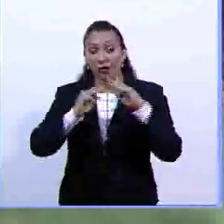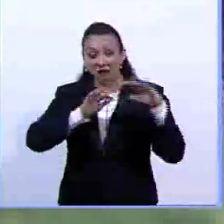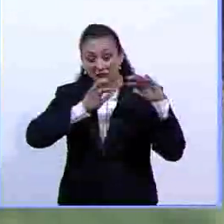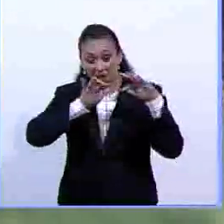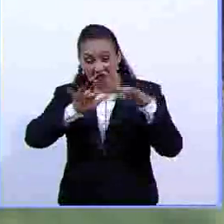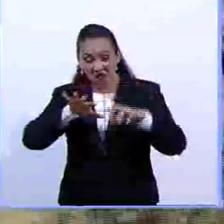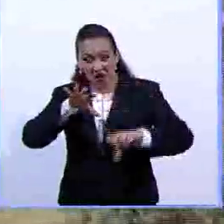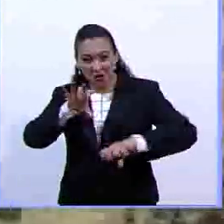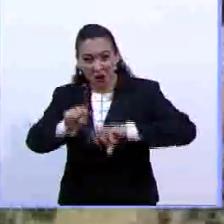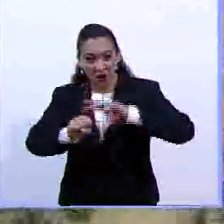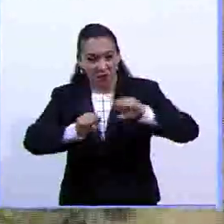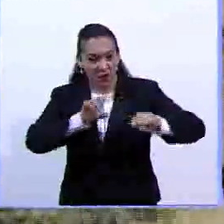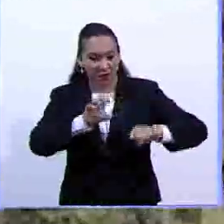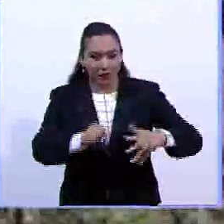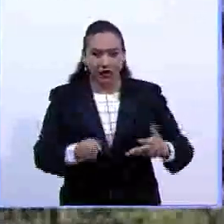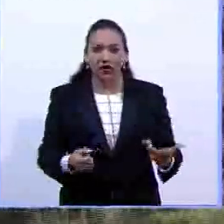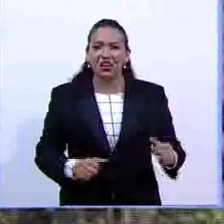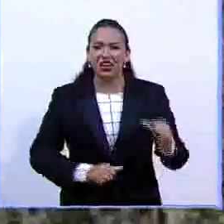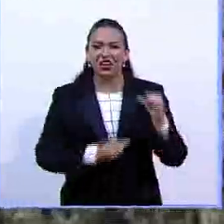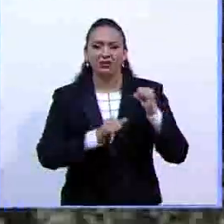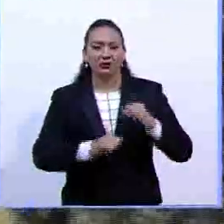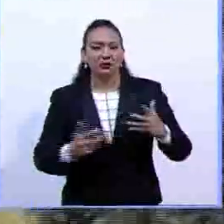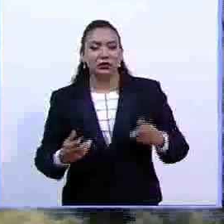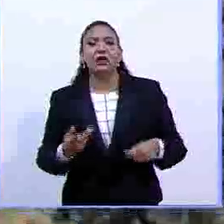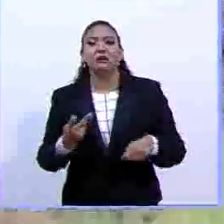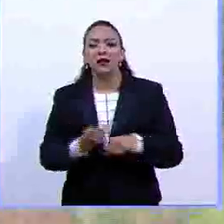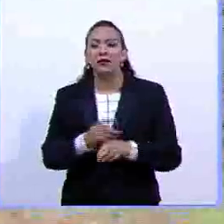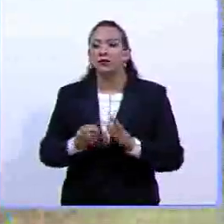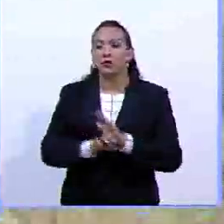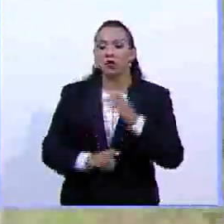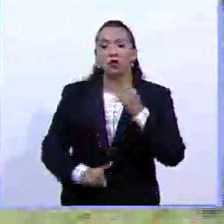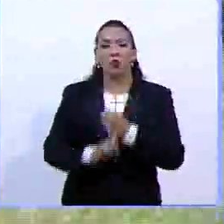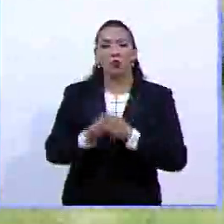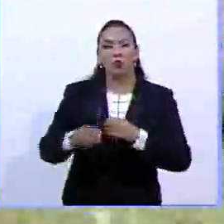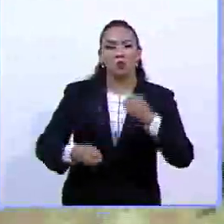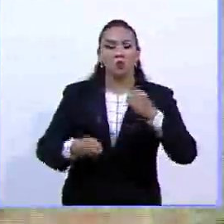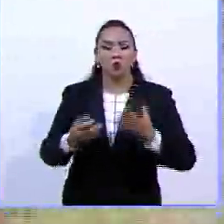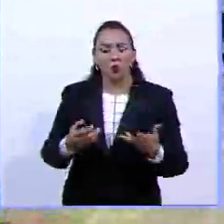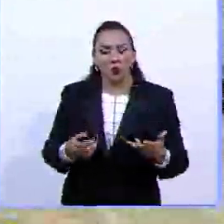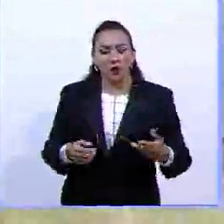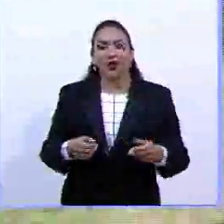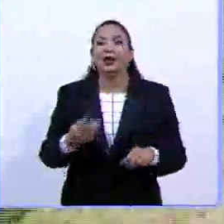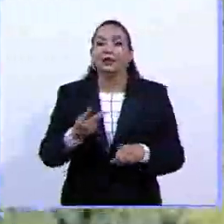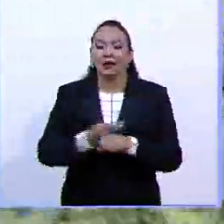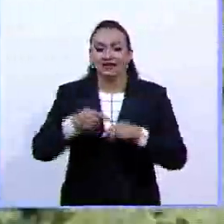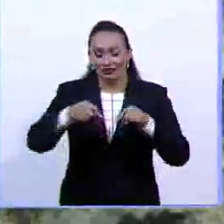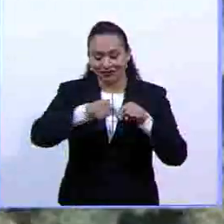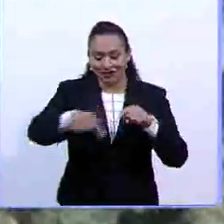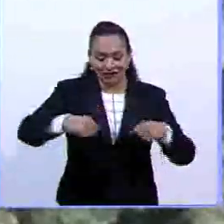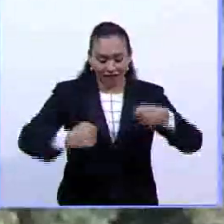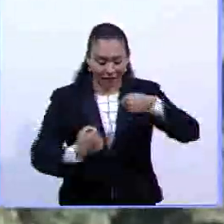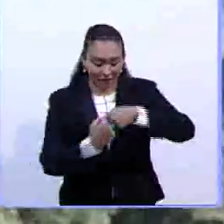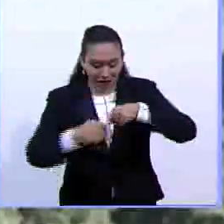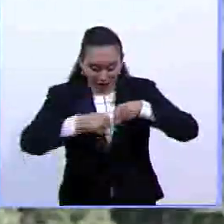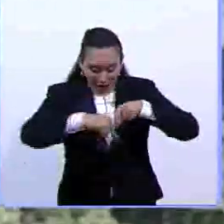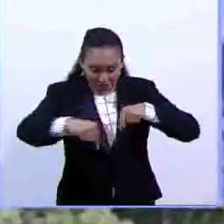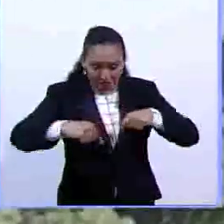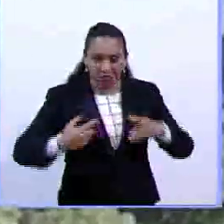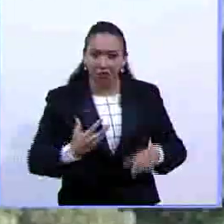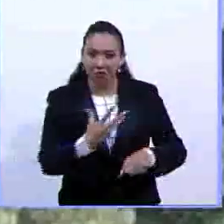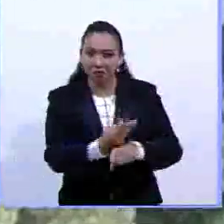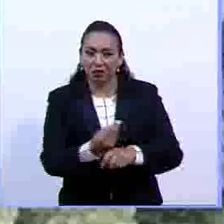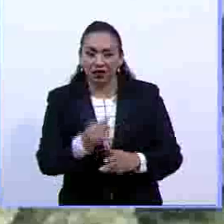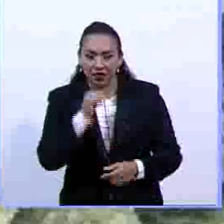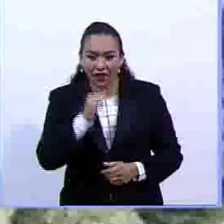una respuesta ineficaz a las autoridades y diversos conflictos judiciales sobre límites territoriales sin resolver. A pesar de que